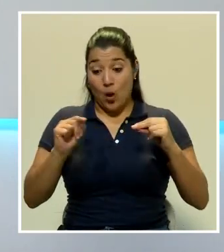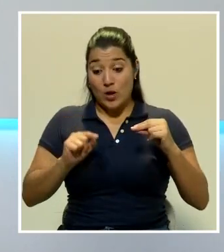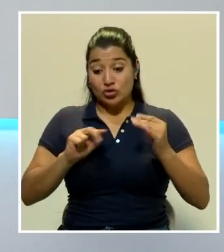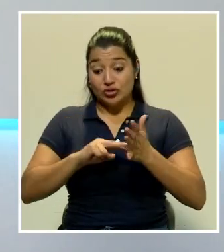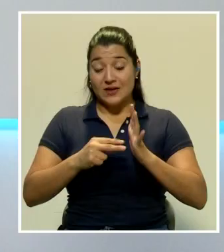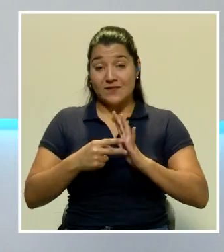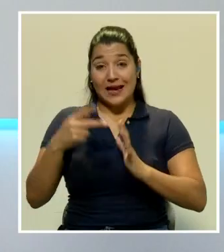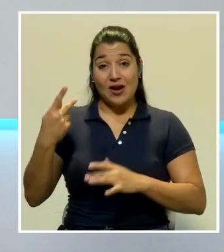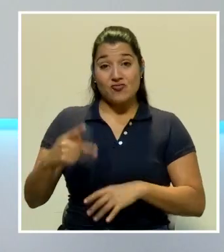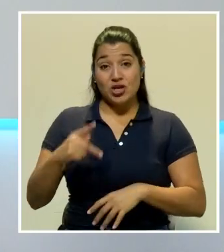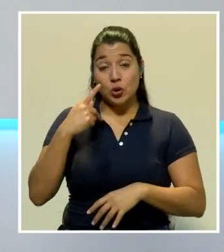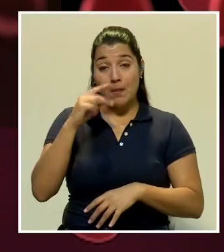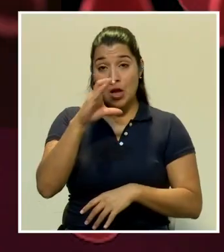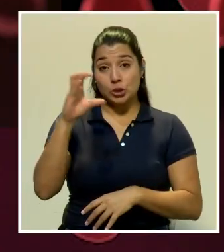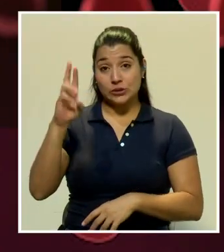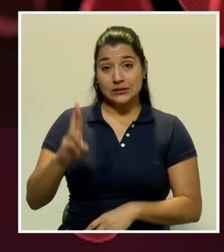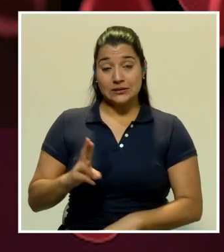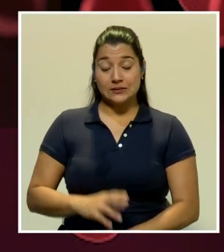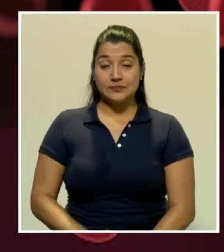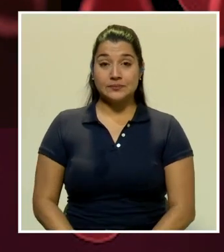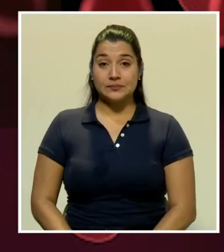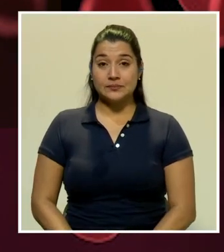Costa Rica.